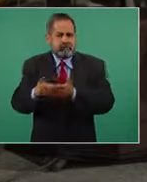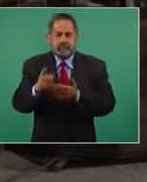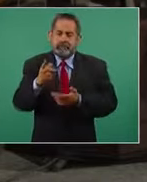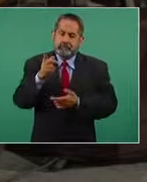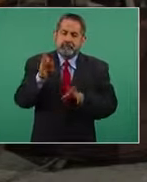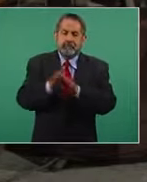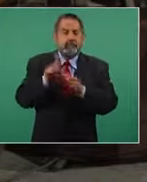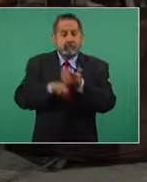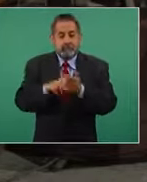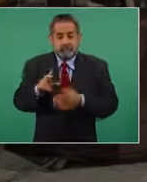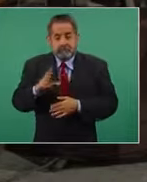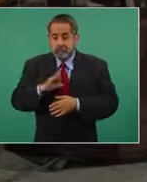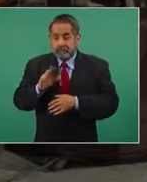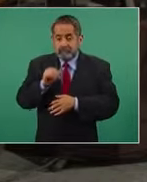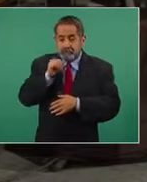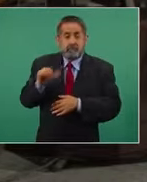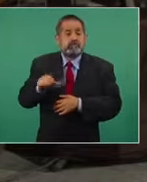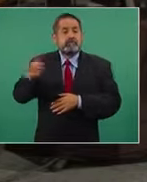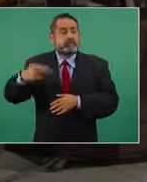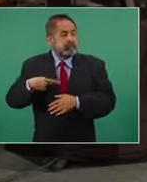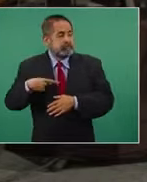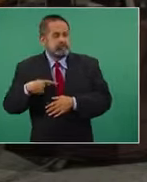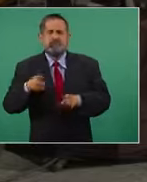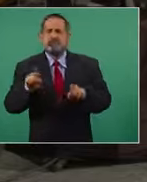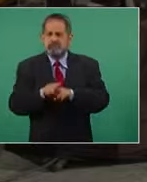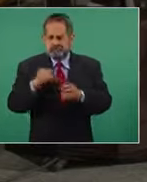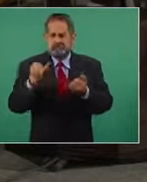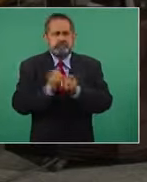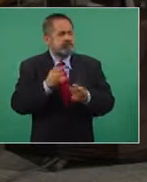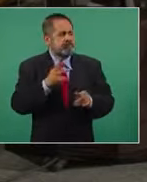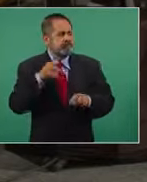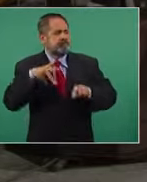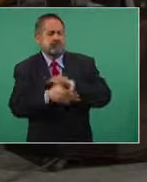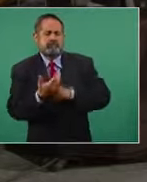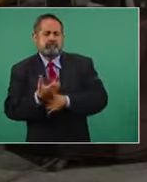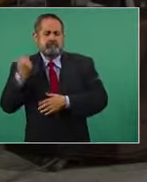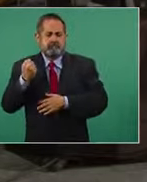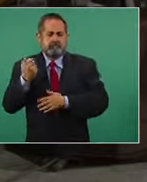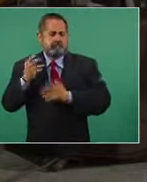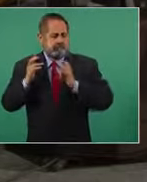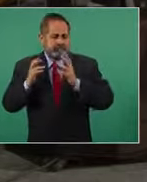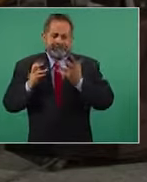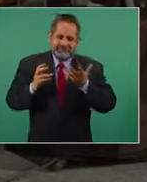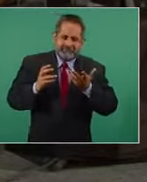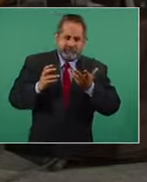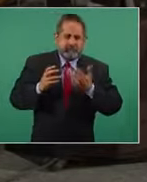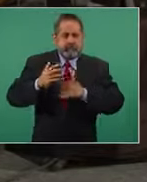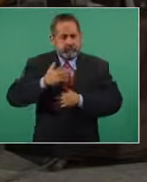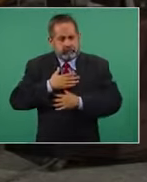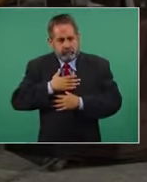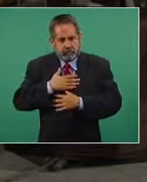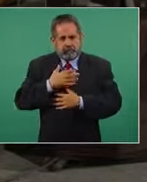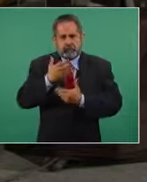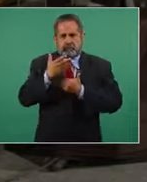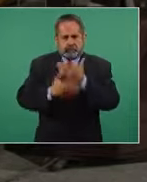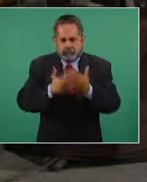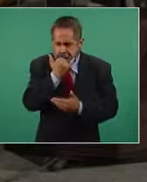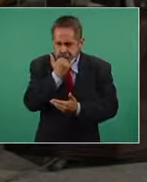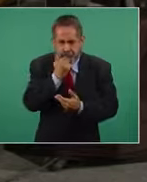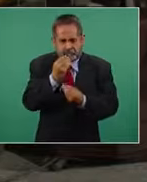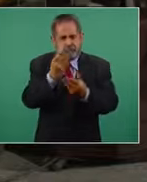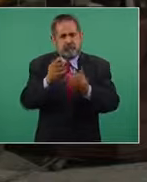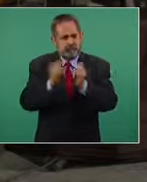están promoviendo que otras personas hagan lo mismo. Sí. Y yo tengo la impresión, y disculpe que se lo